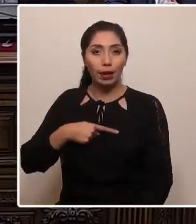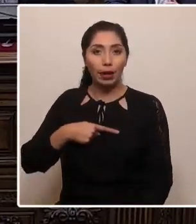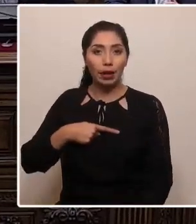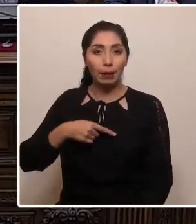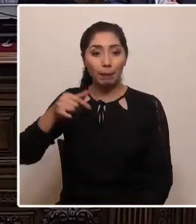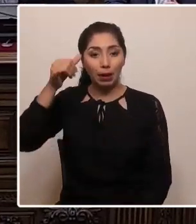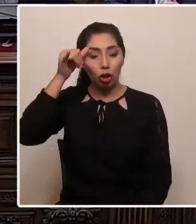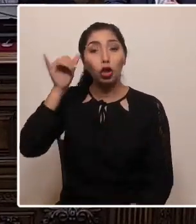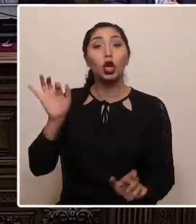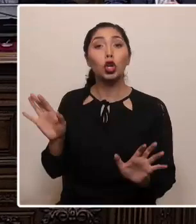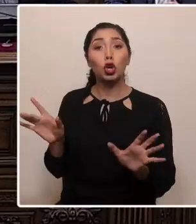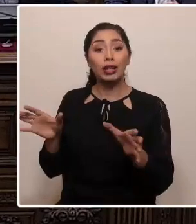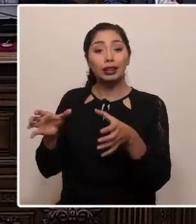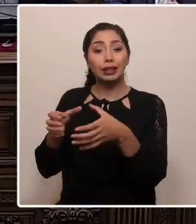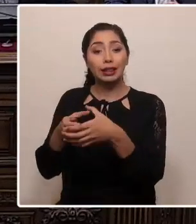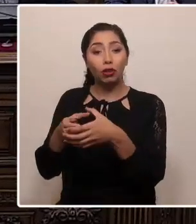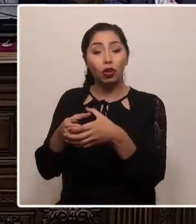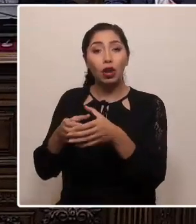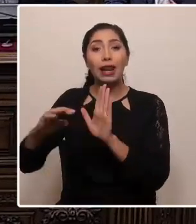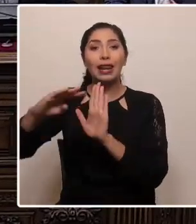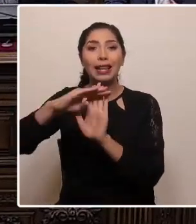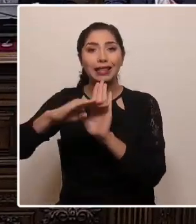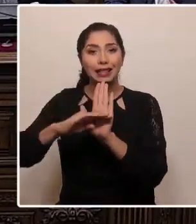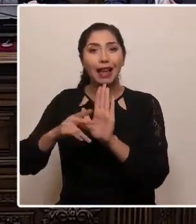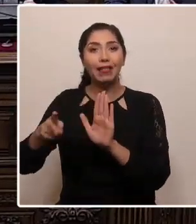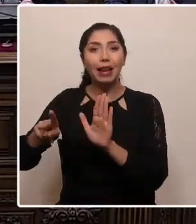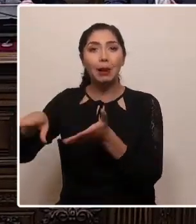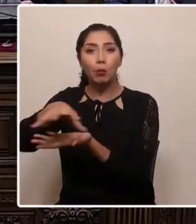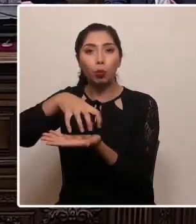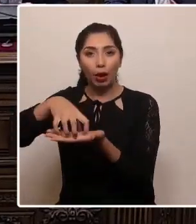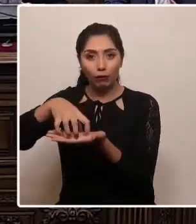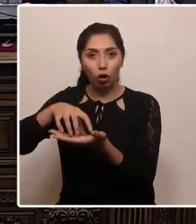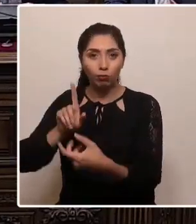Es al colectivo Lista del Pueblo.